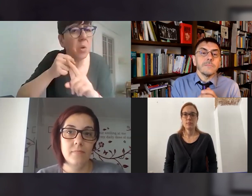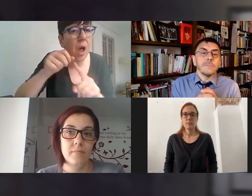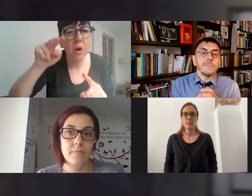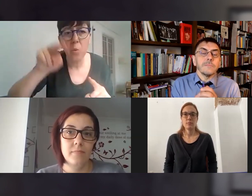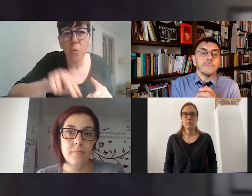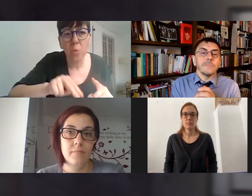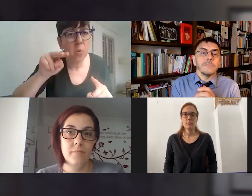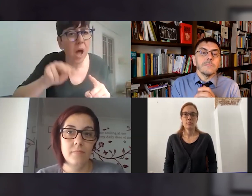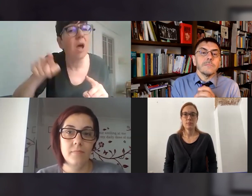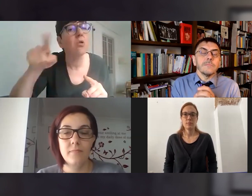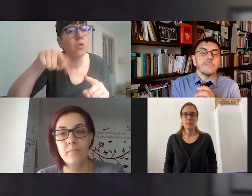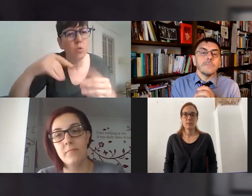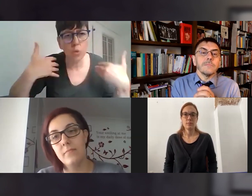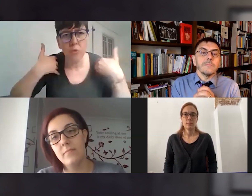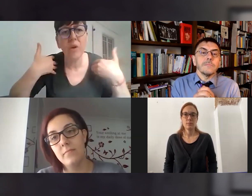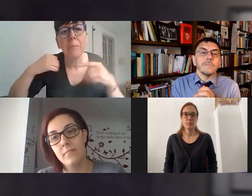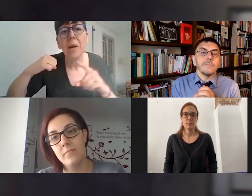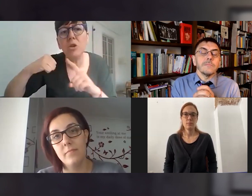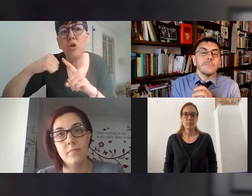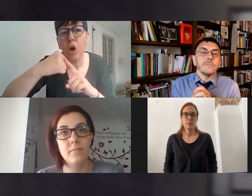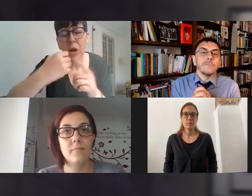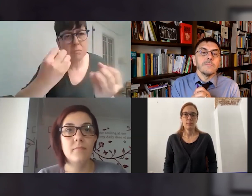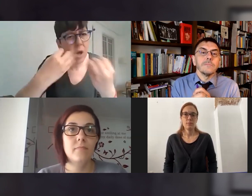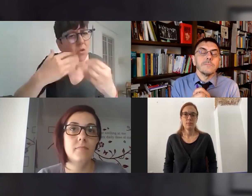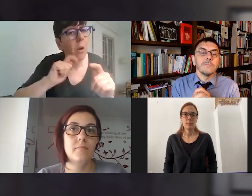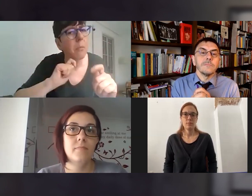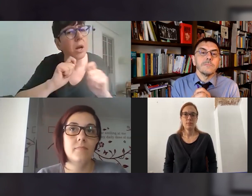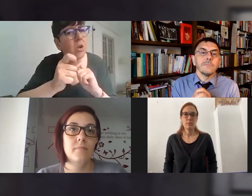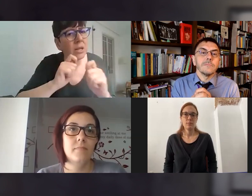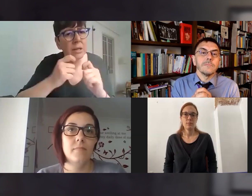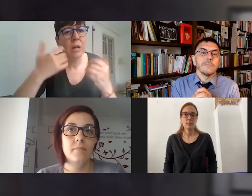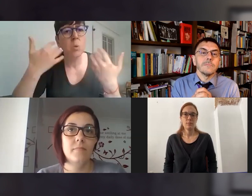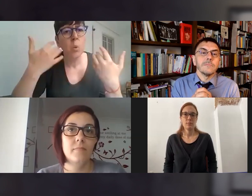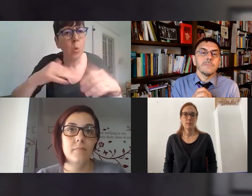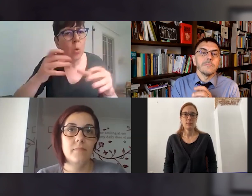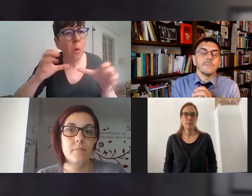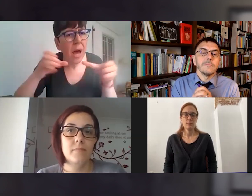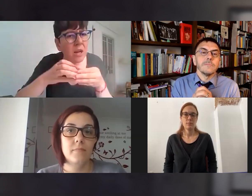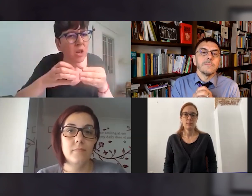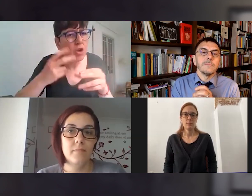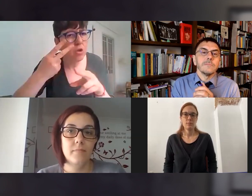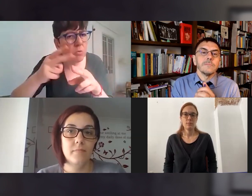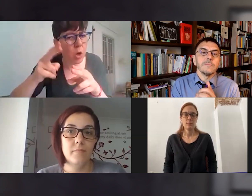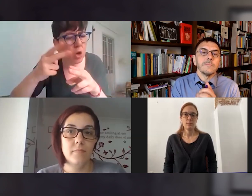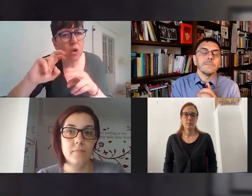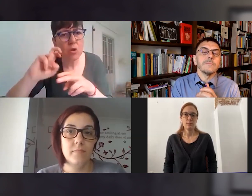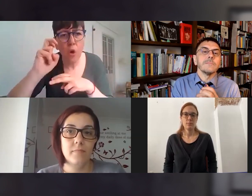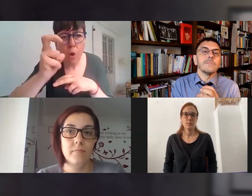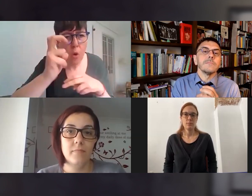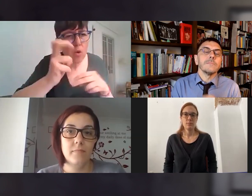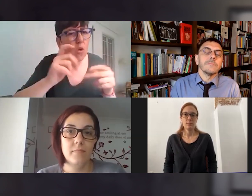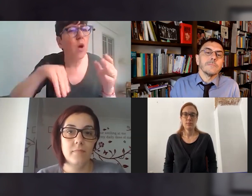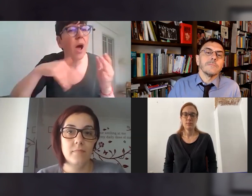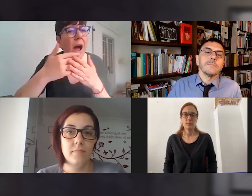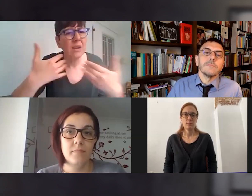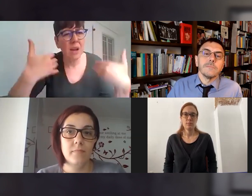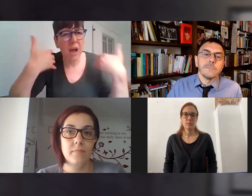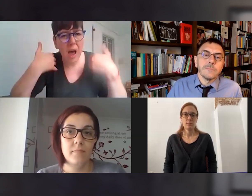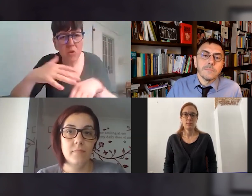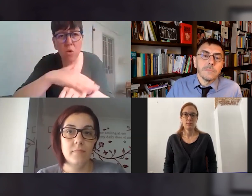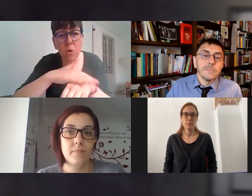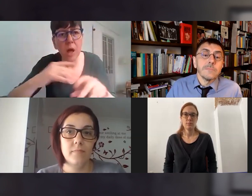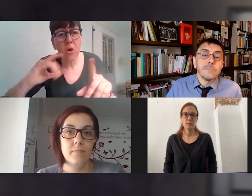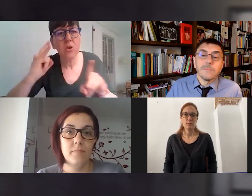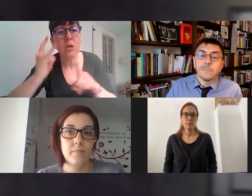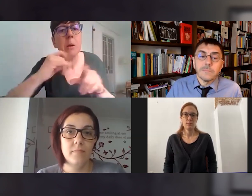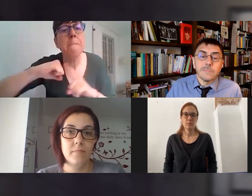mejorar, pero de forma educada, sin presionar, porque yo creo que los periodistas también nos cuentan que están sufriendo por parte de otros